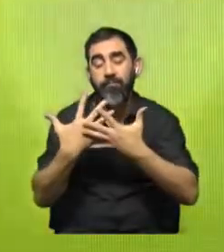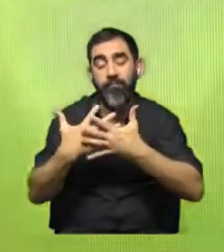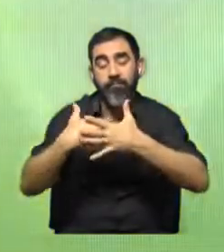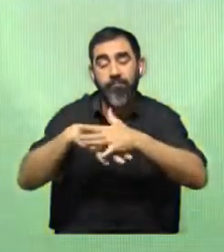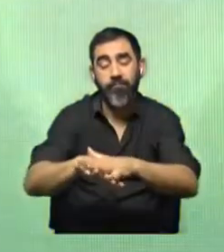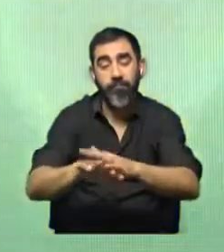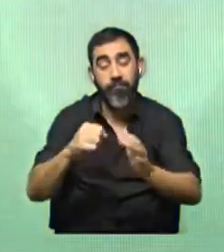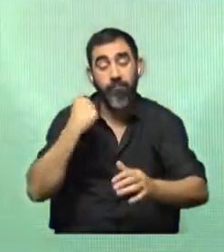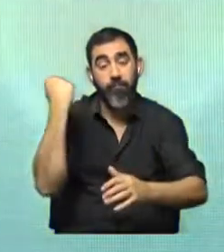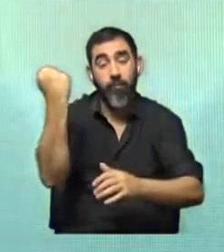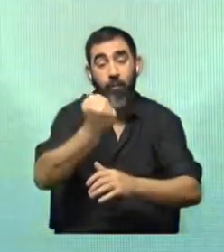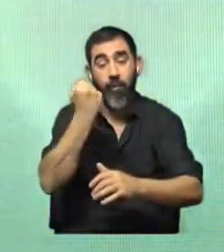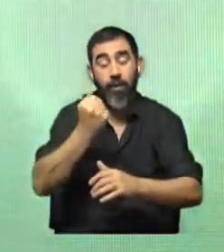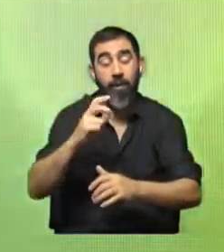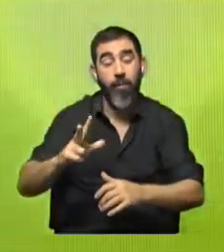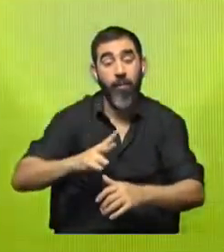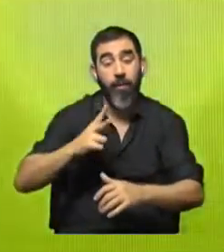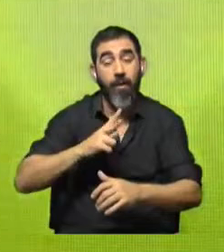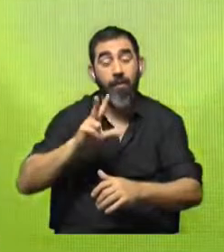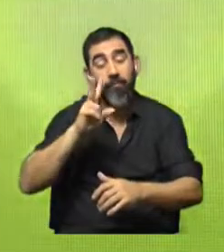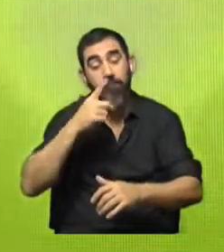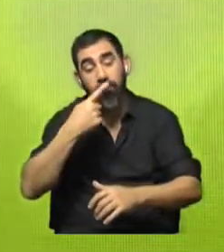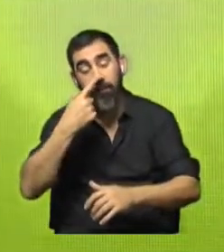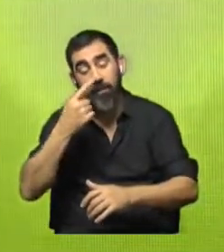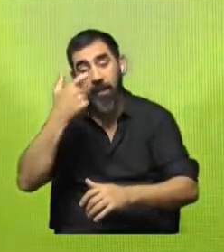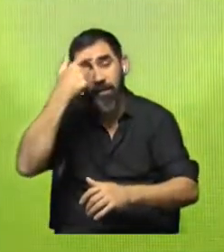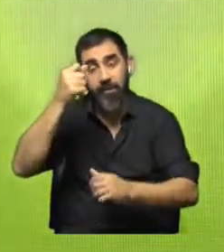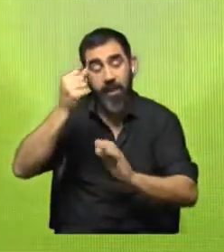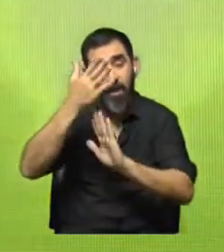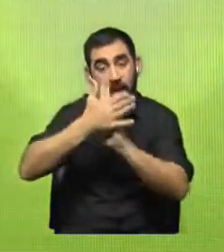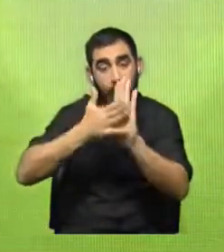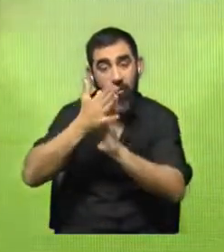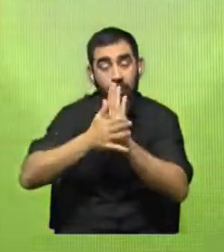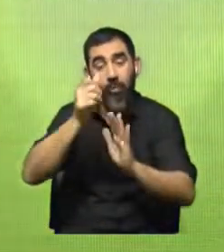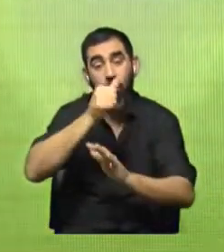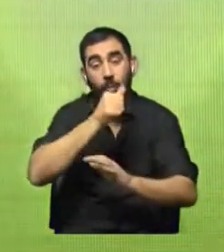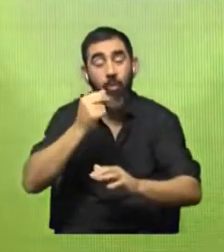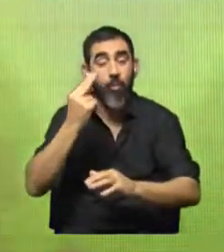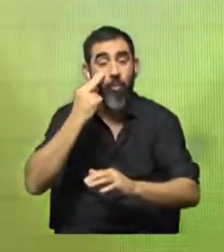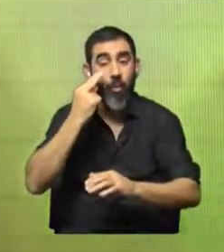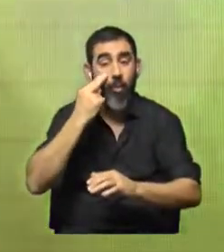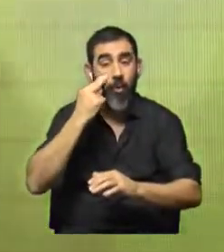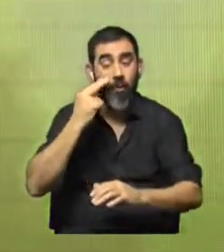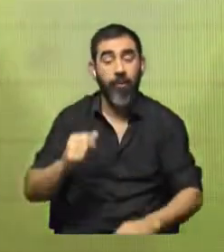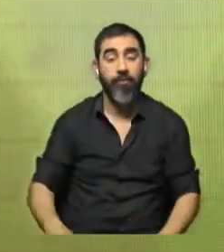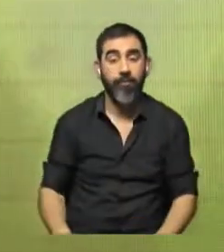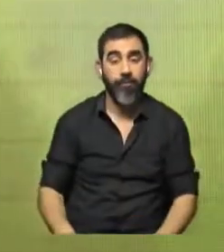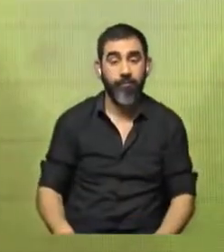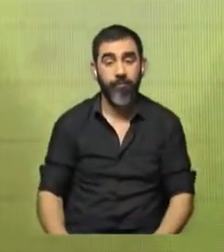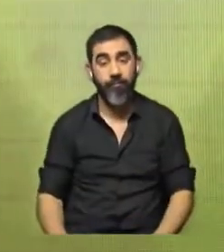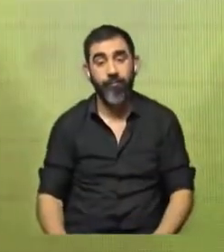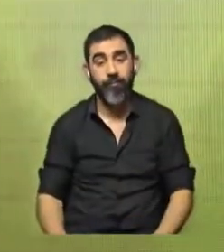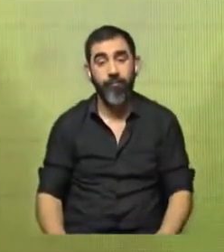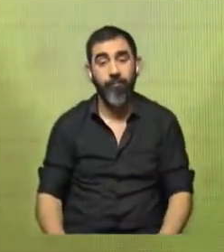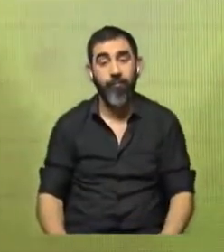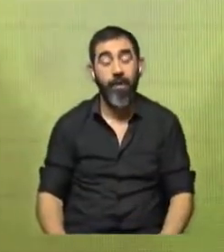siempre bien importante, Claro. ¿no? Que el sector privado mire a la ciencia nacional para resolver problemas, ¿no? Sí, sí, sí, sí. Estamos hablando